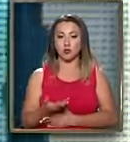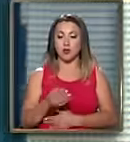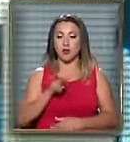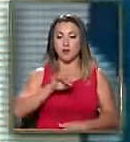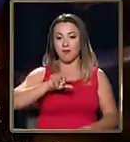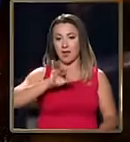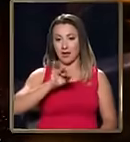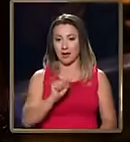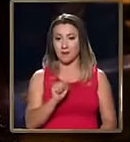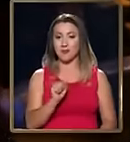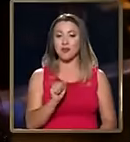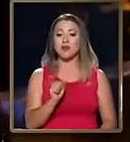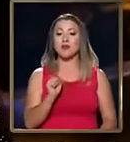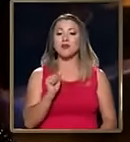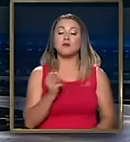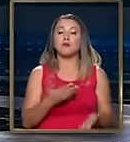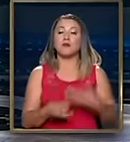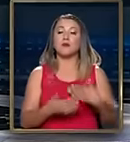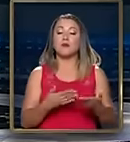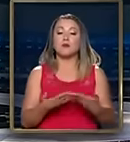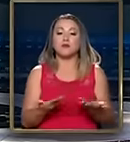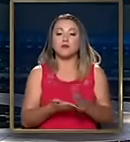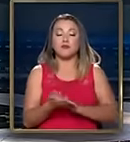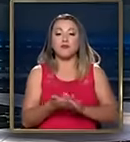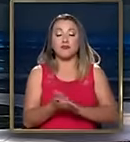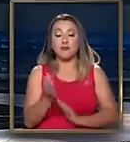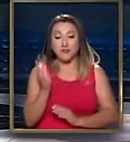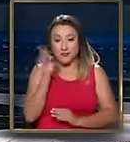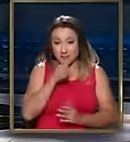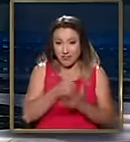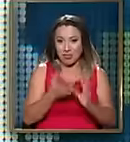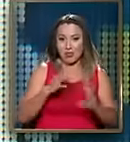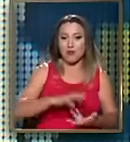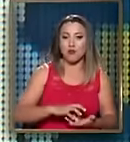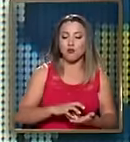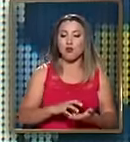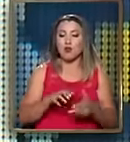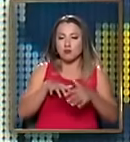en los fines del mundo el hombre será tentado por